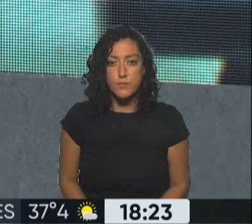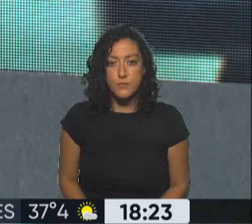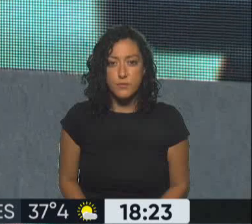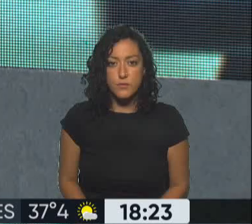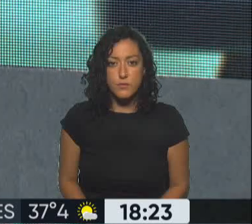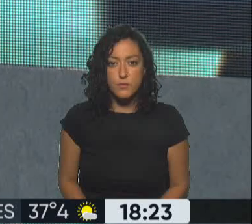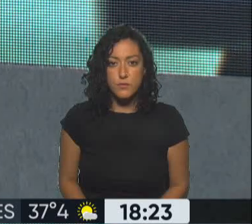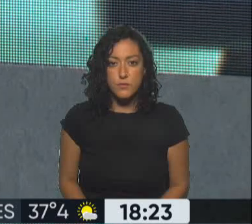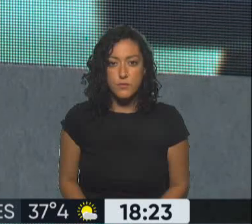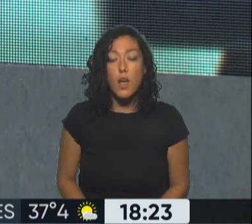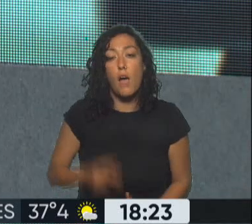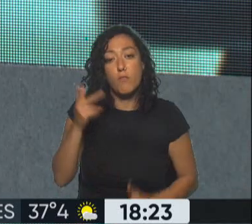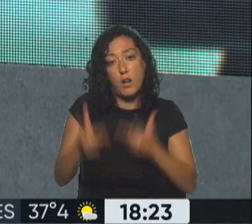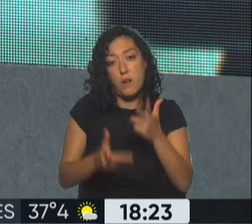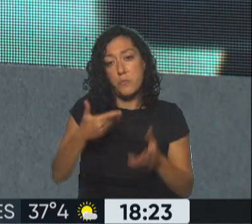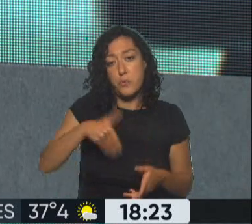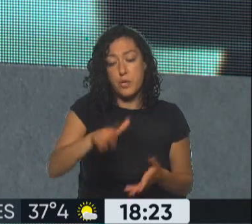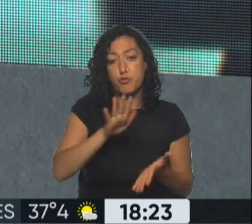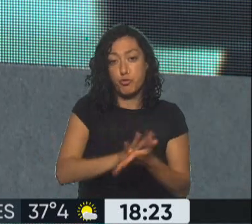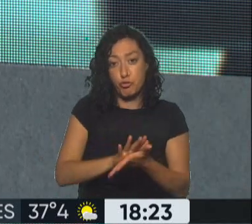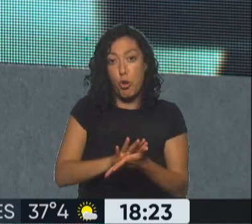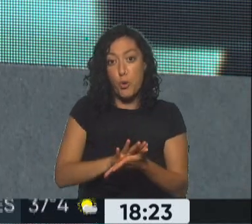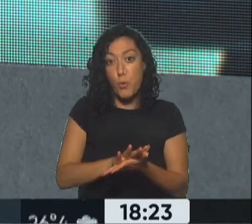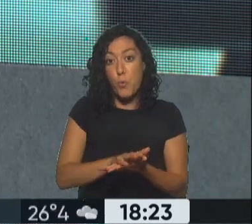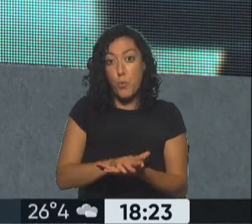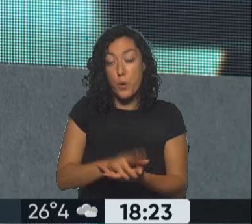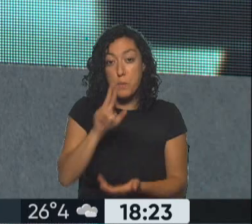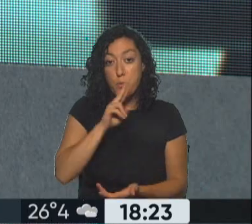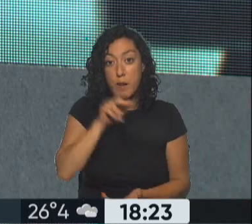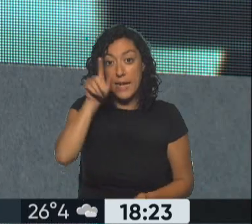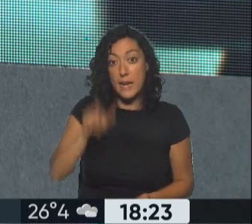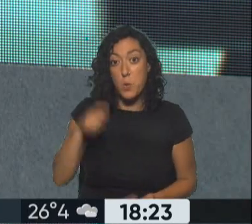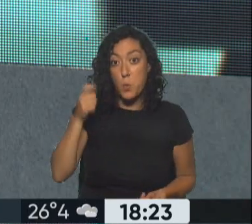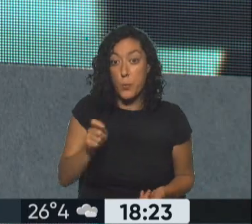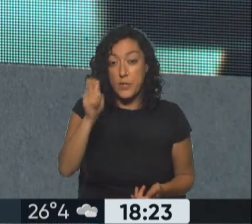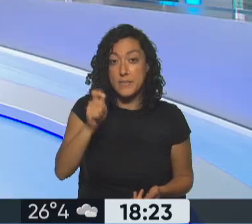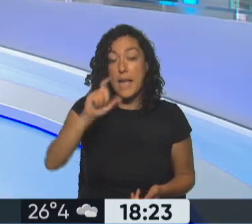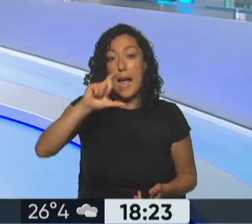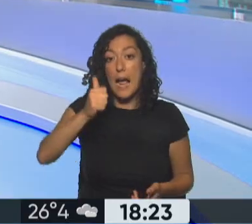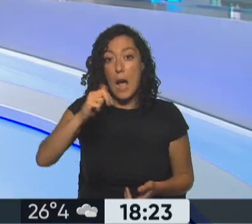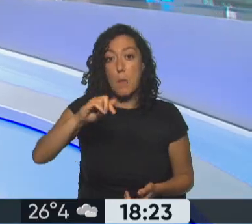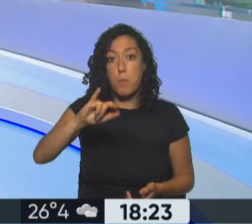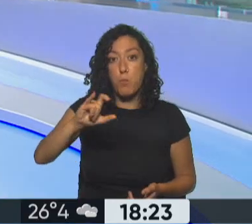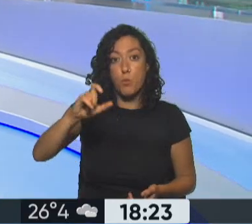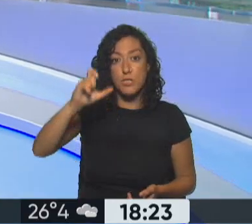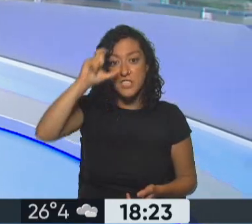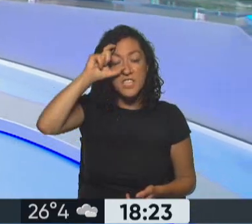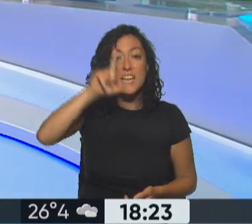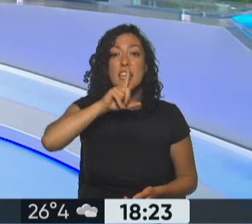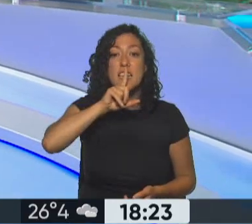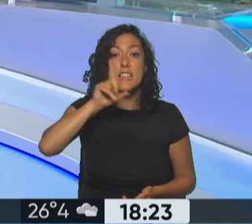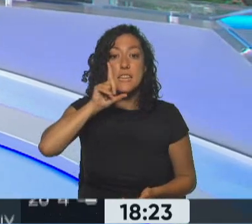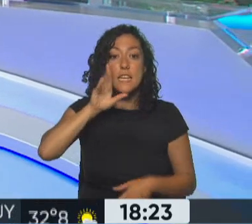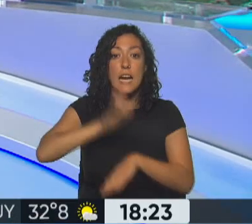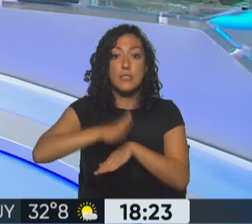Vamos a hablar de lo que ocurre en este caso con la jueza María Eugenia Capuchetti. Sí, es la jueza que tiene a su cargo